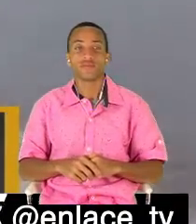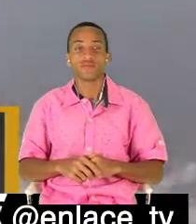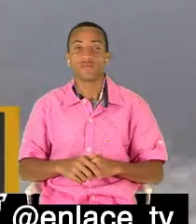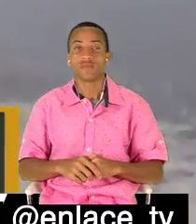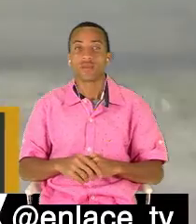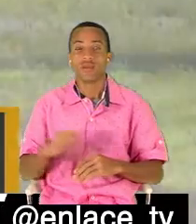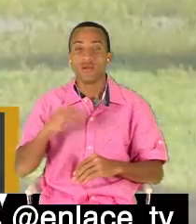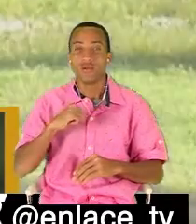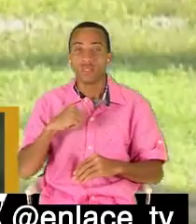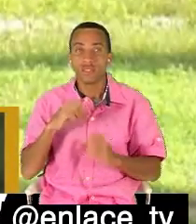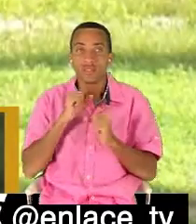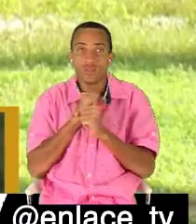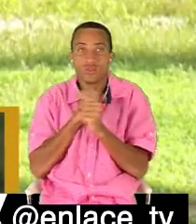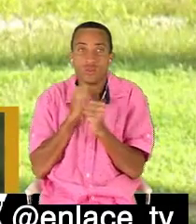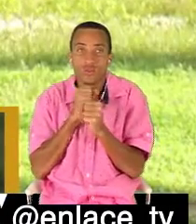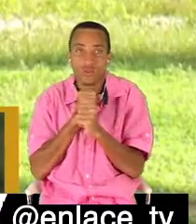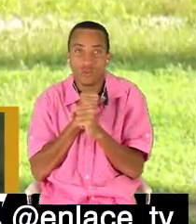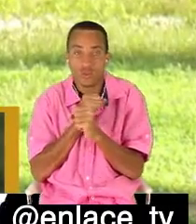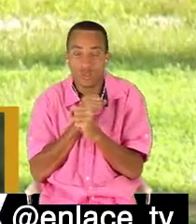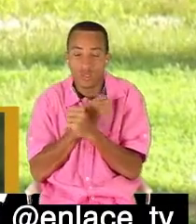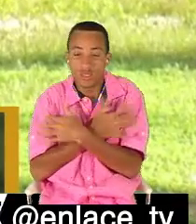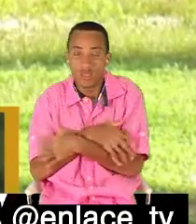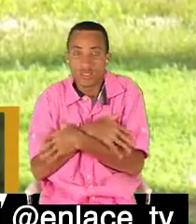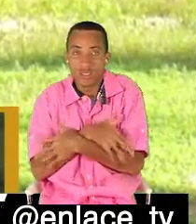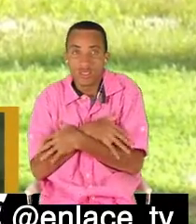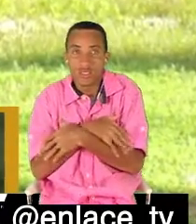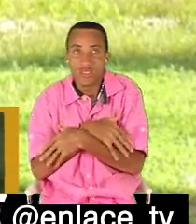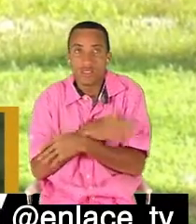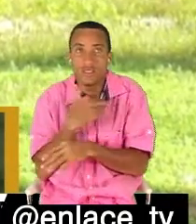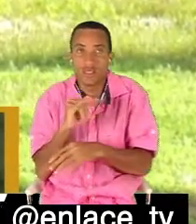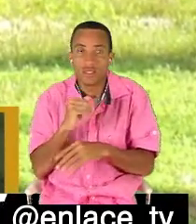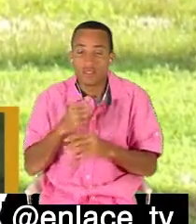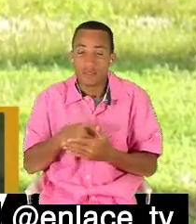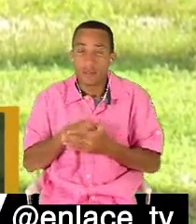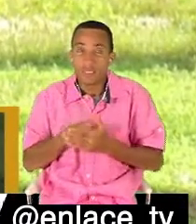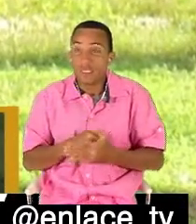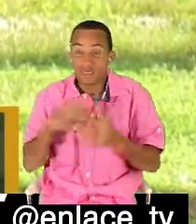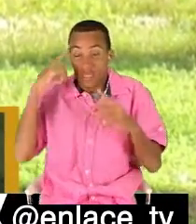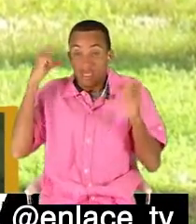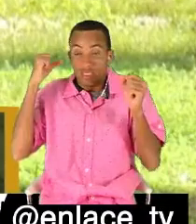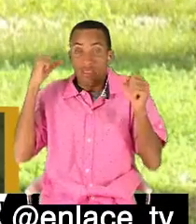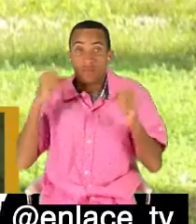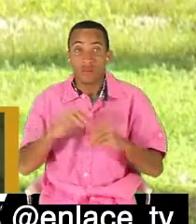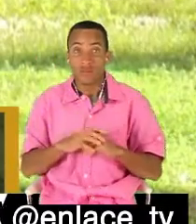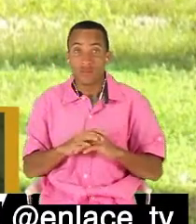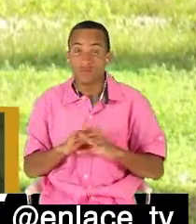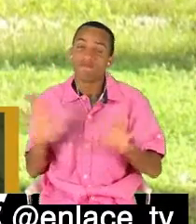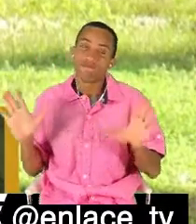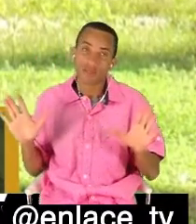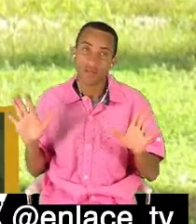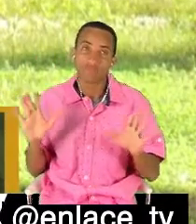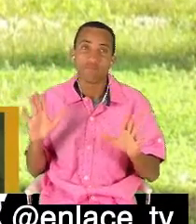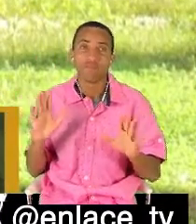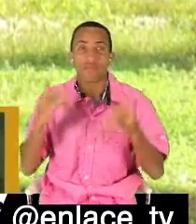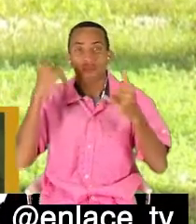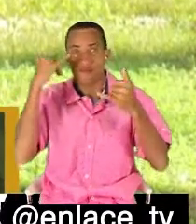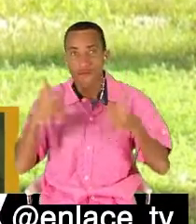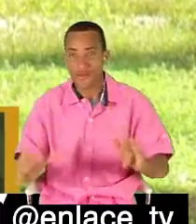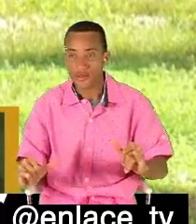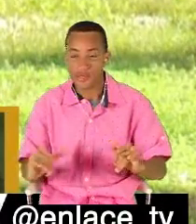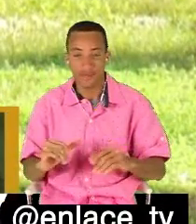Tenía frío y mucha presión, pero al final me